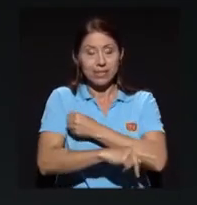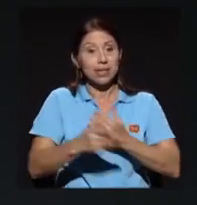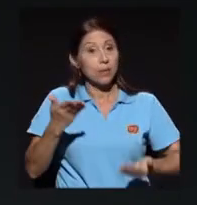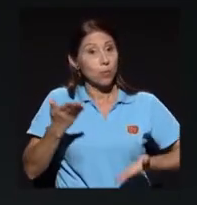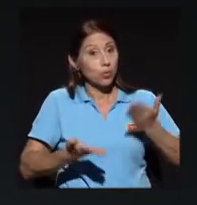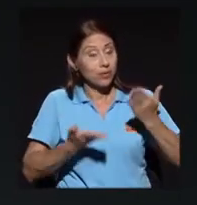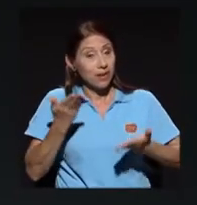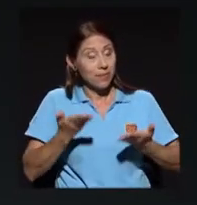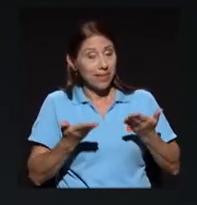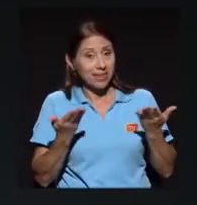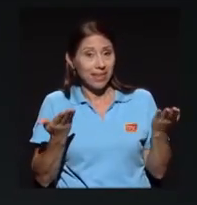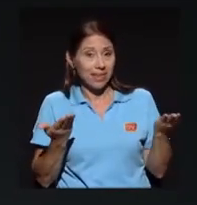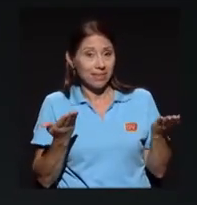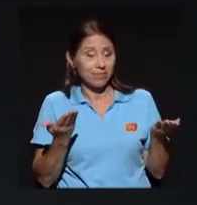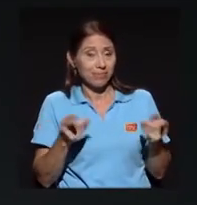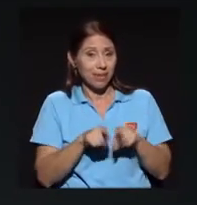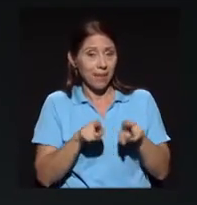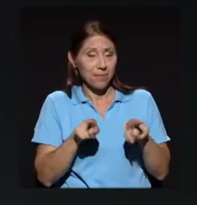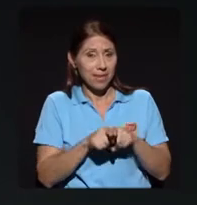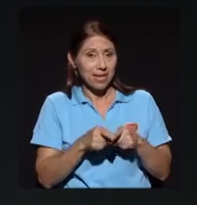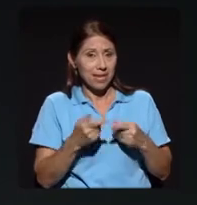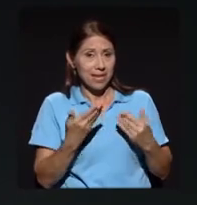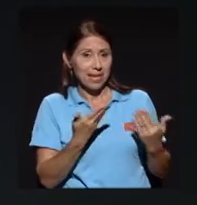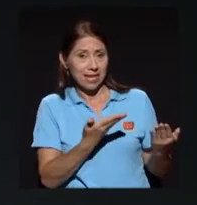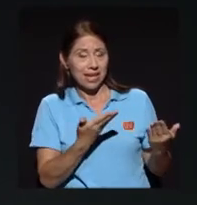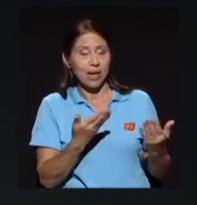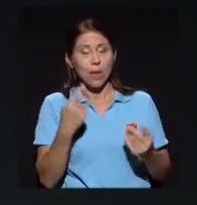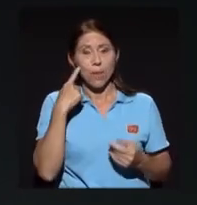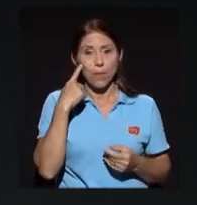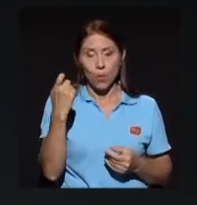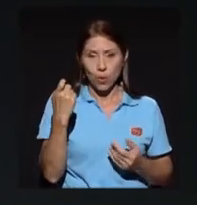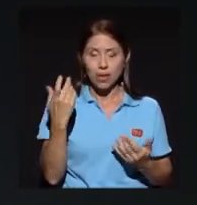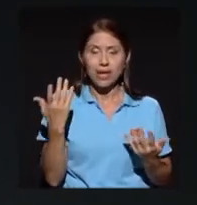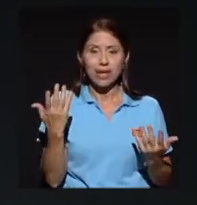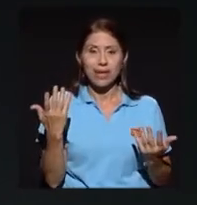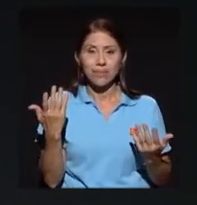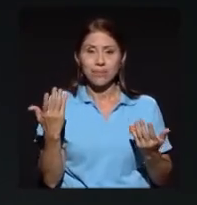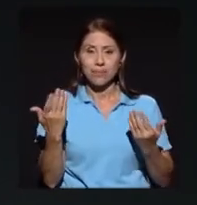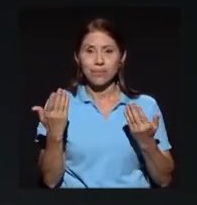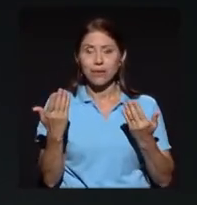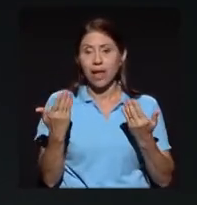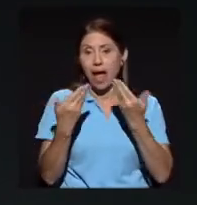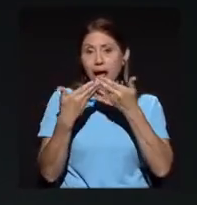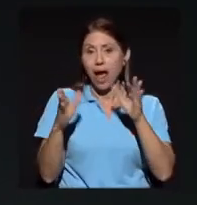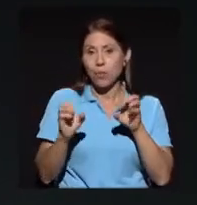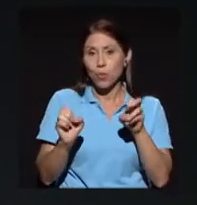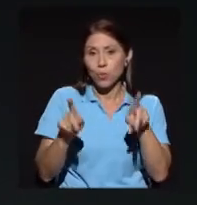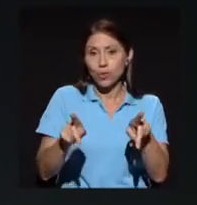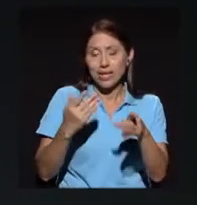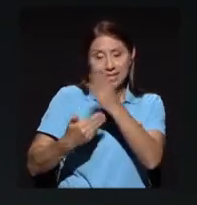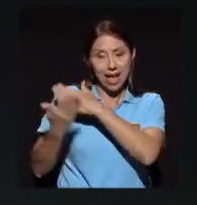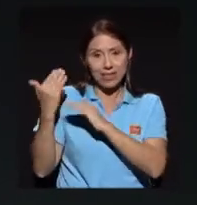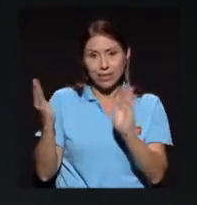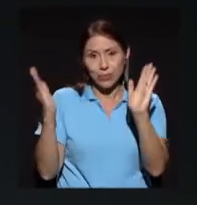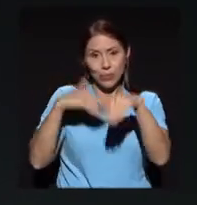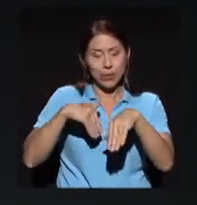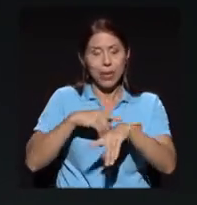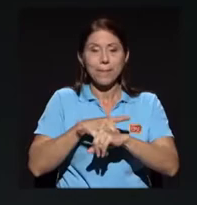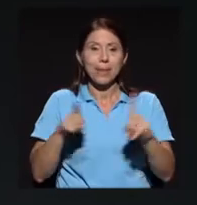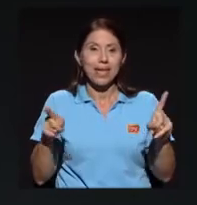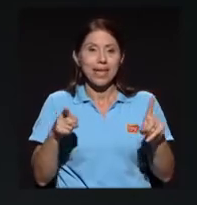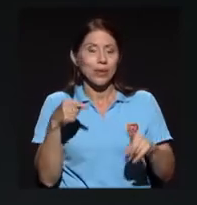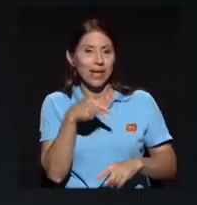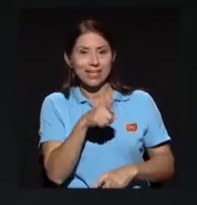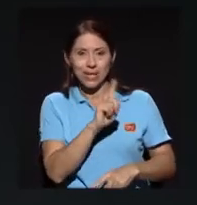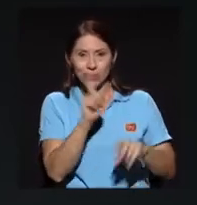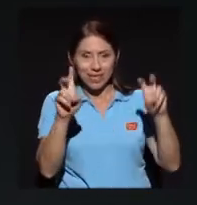INA, porque abre ventanas que de otra manera no existían, pero repito, no ese